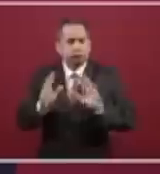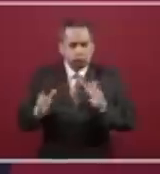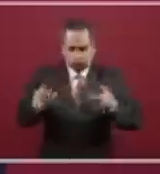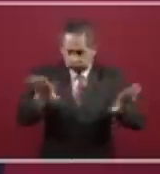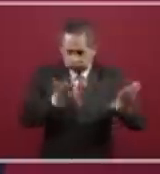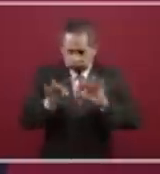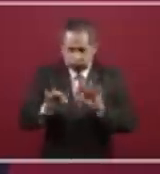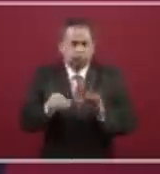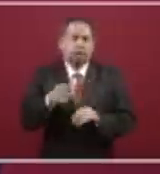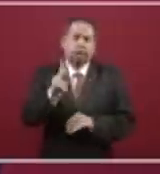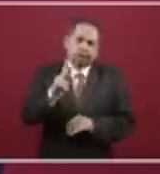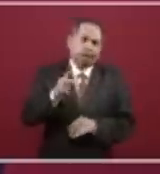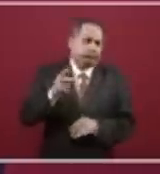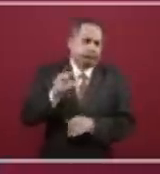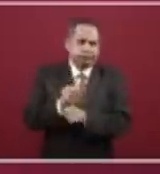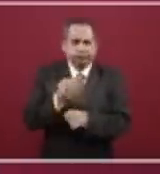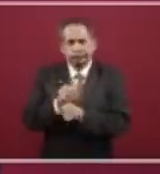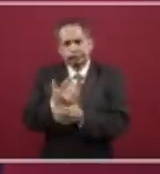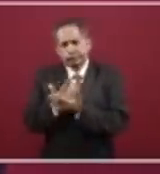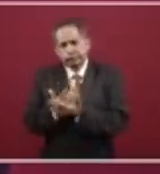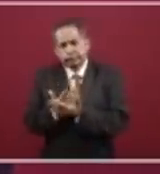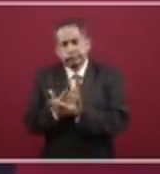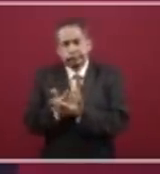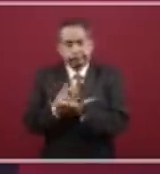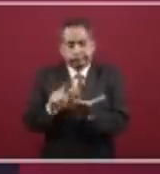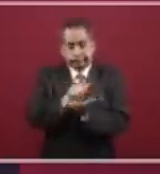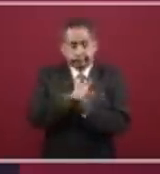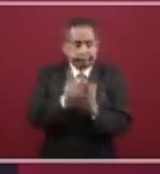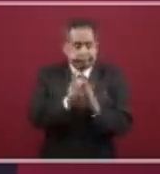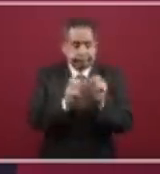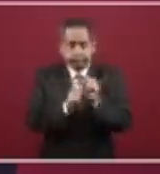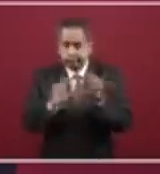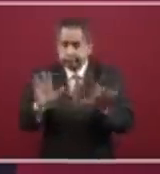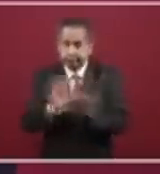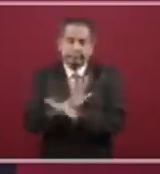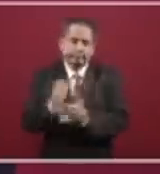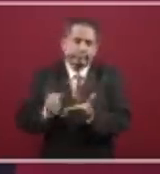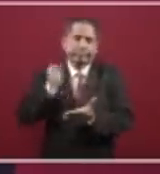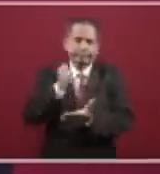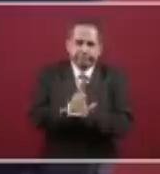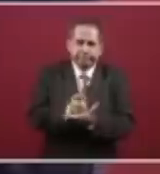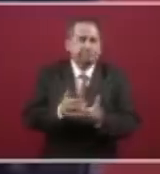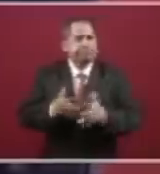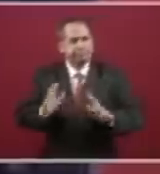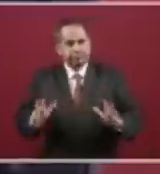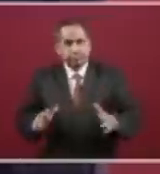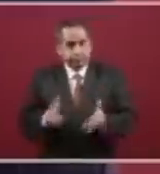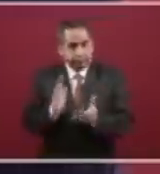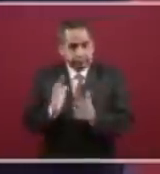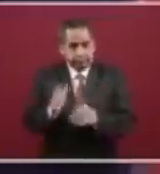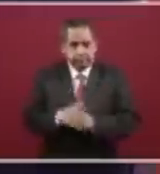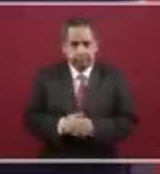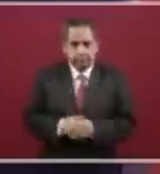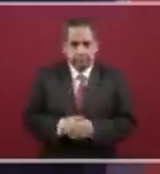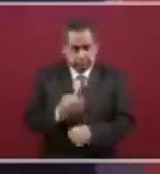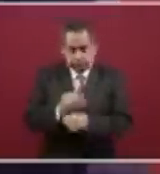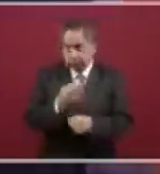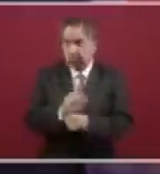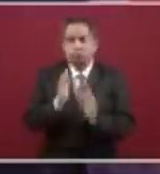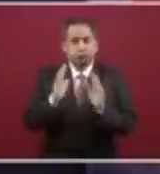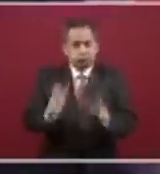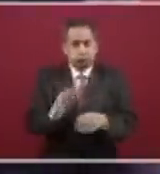estábamos esperando que se reformará la constitución ahora ya podemos